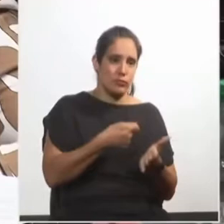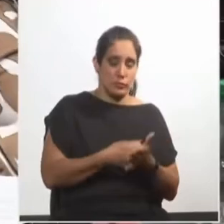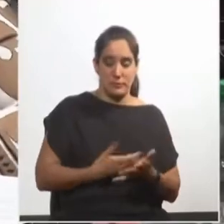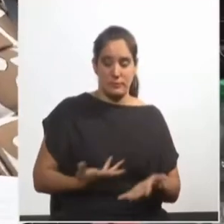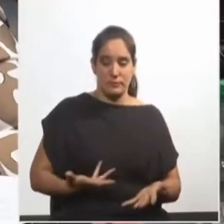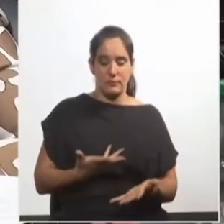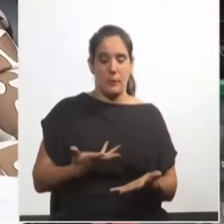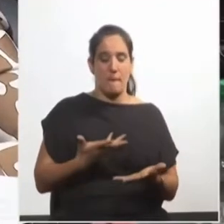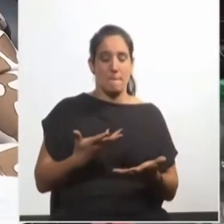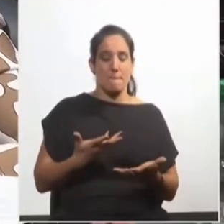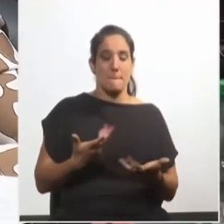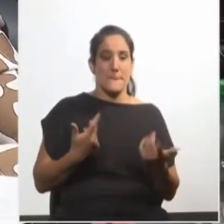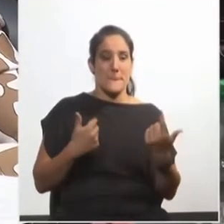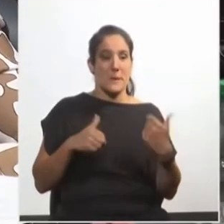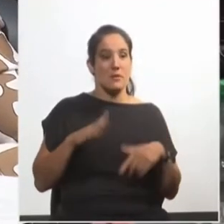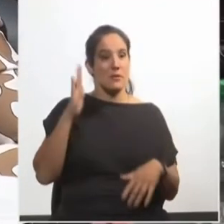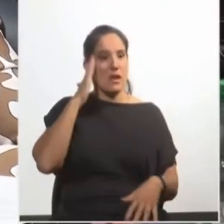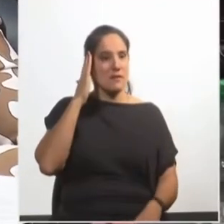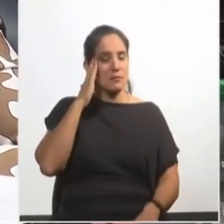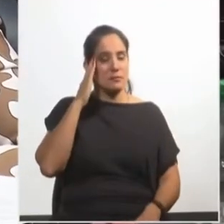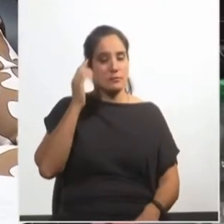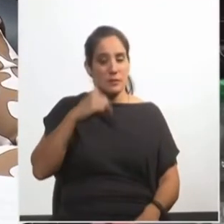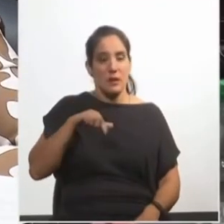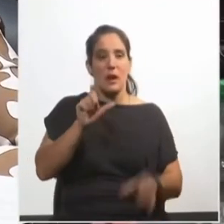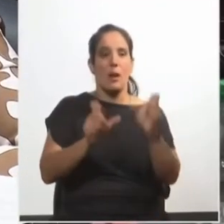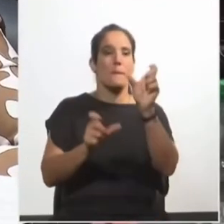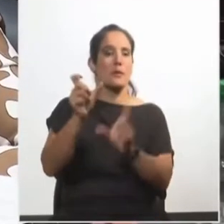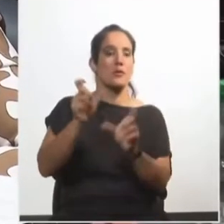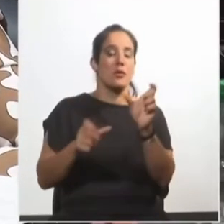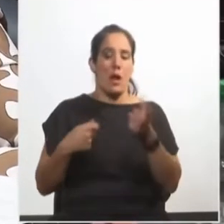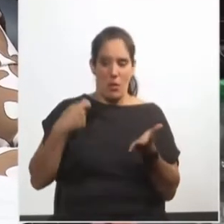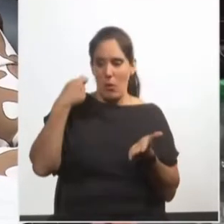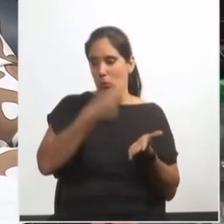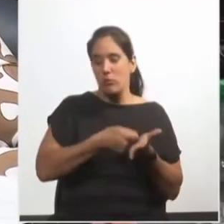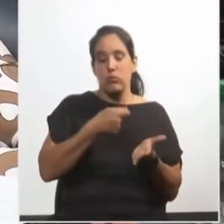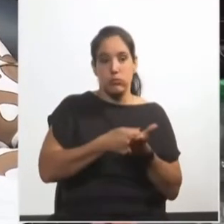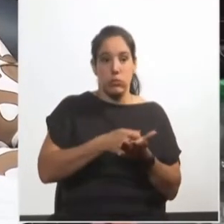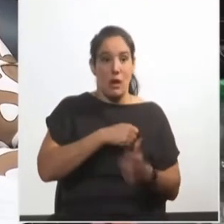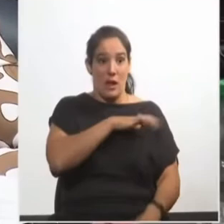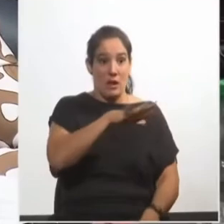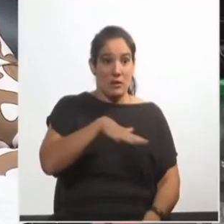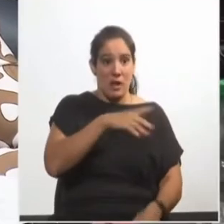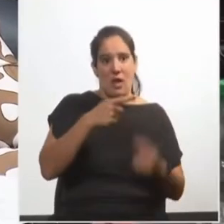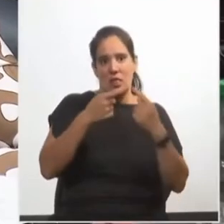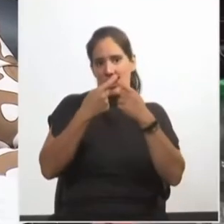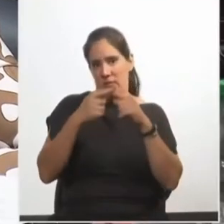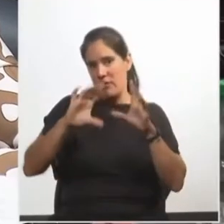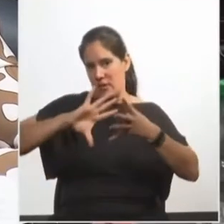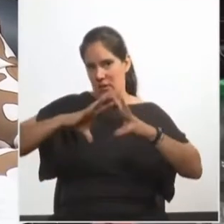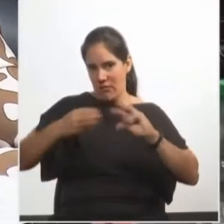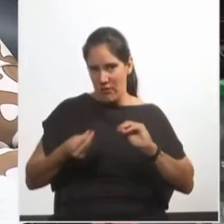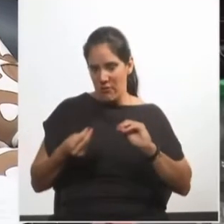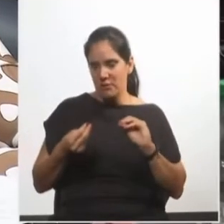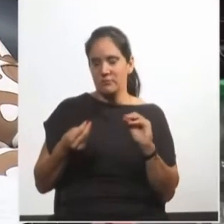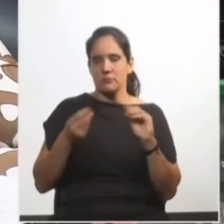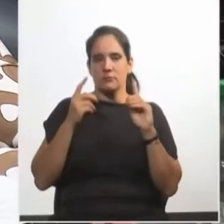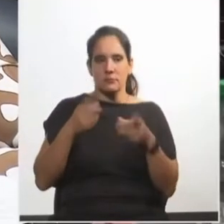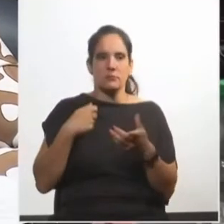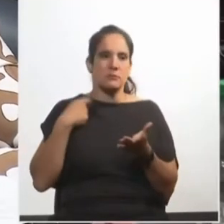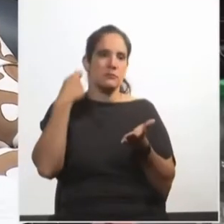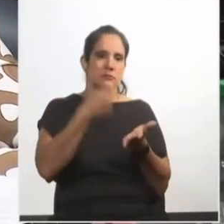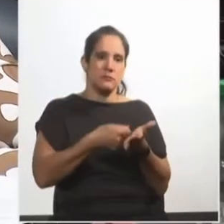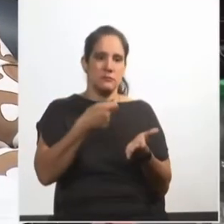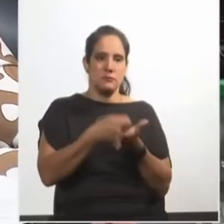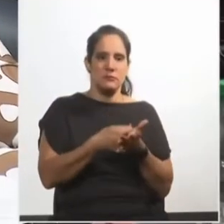social. Y sabido es que las personas contribuyen a la sociedad de diferentes maneras. También se